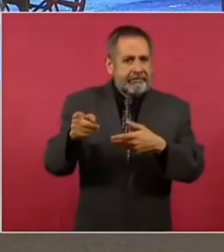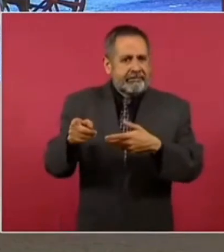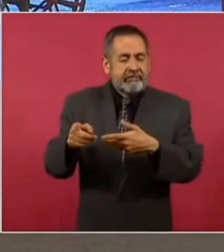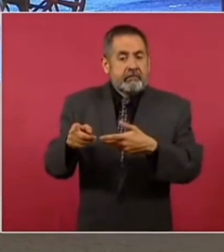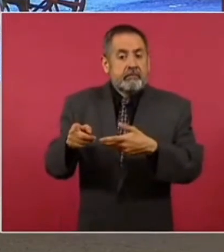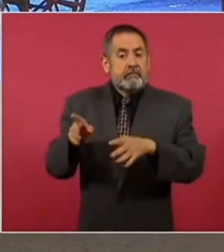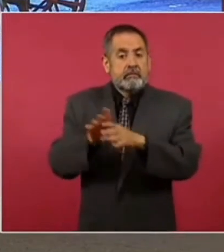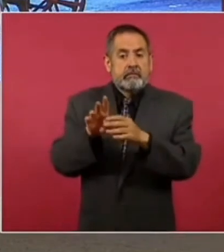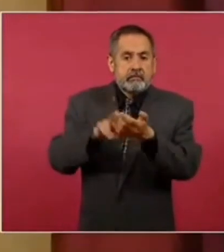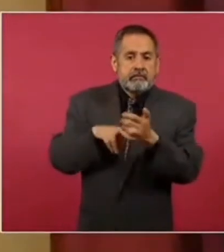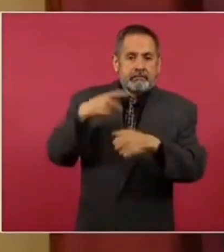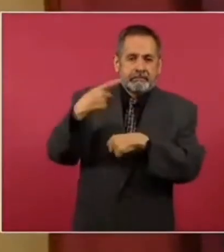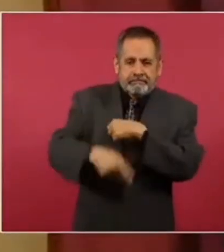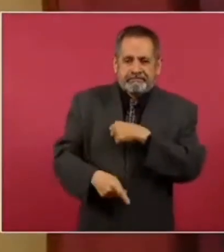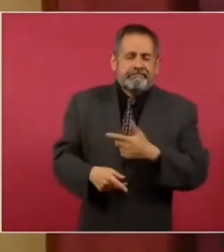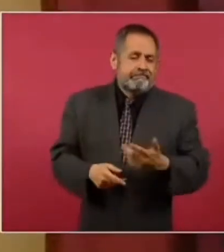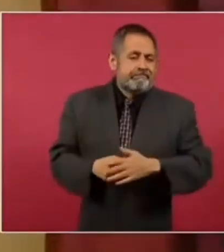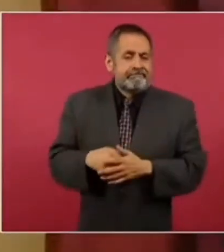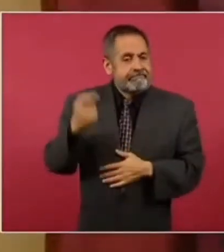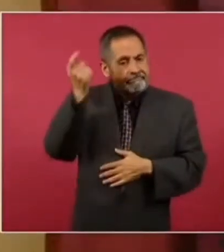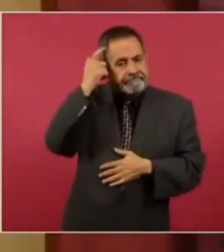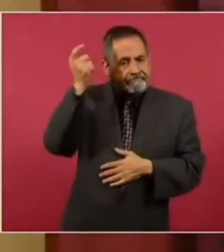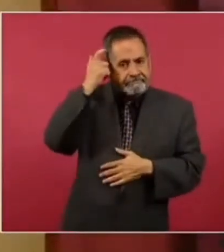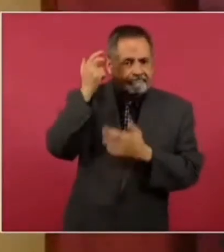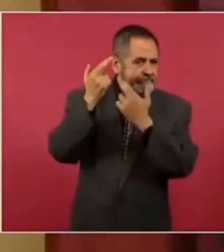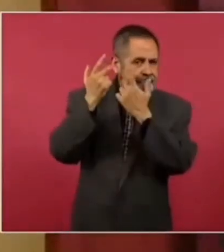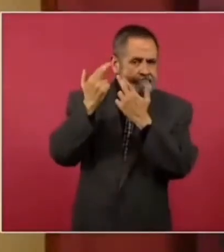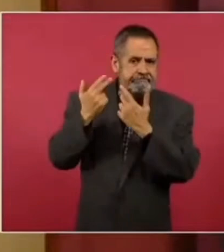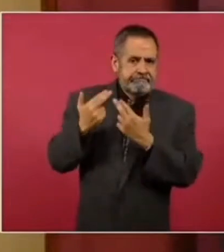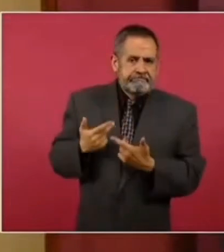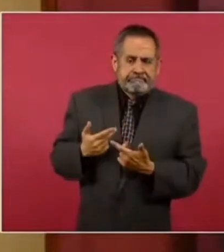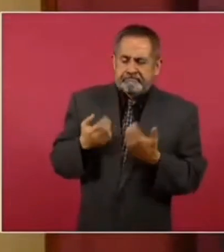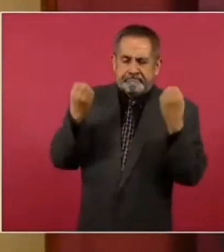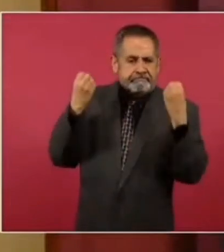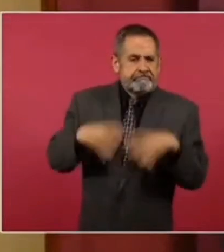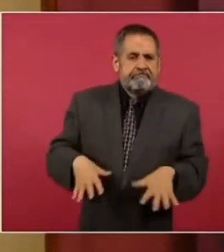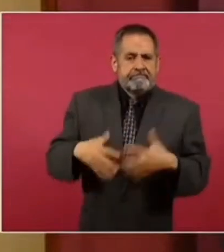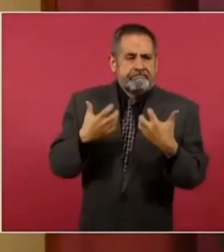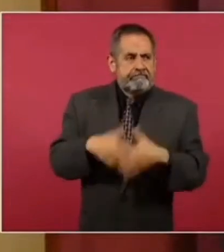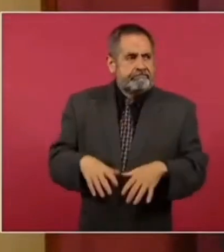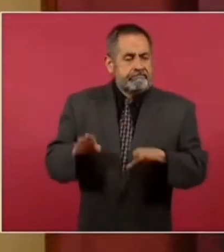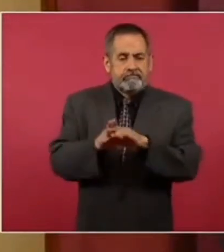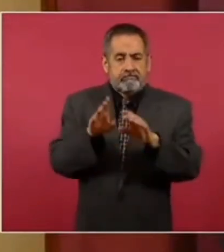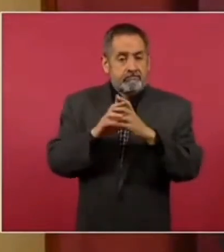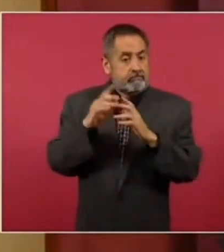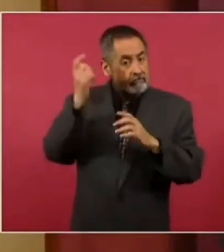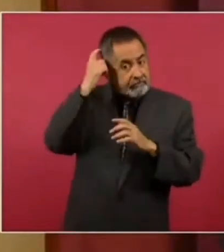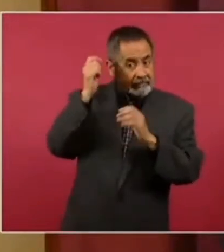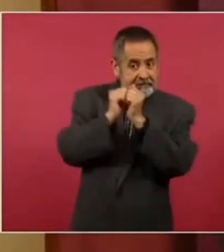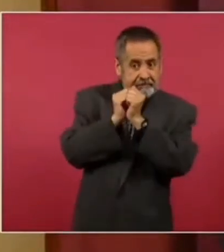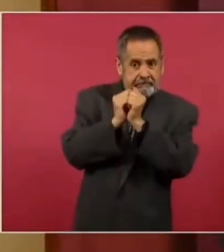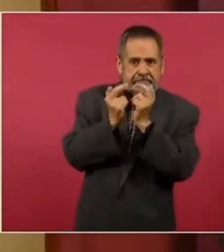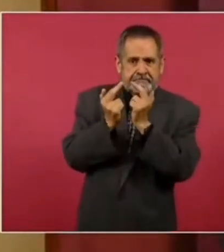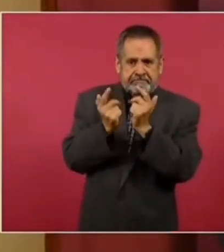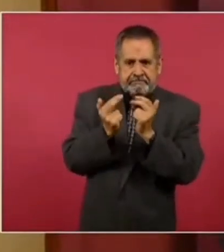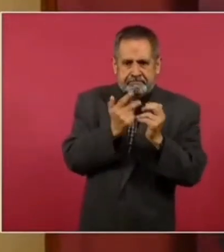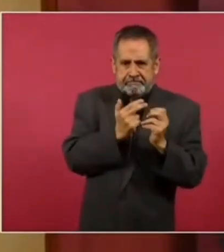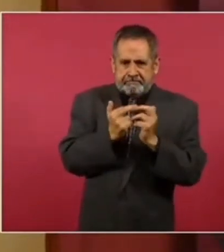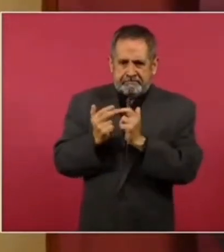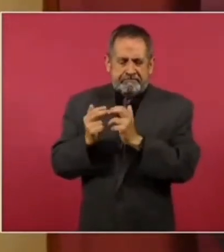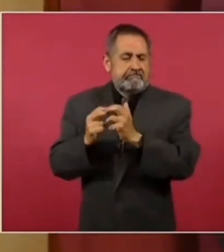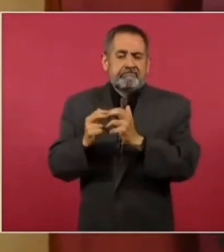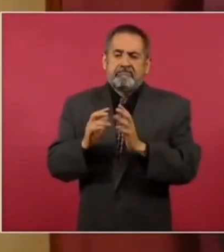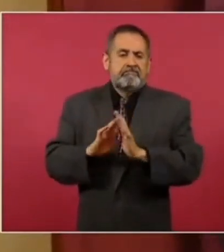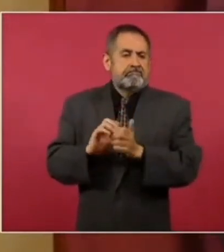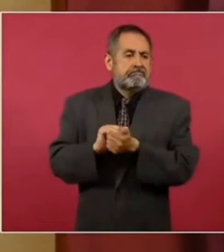muy rápidamente una destrucción de la función cerebral y de la anatomía del cerebro y causa daños, como